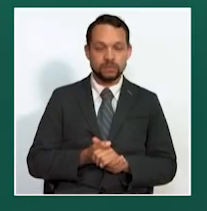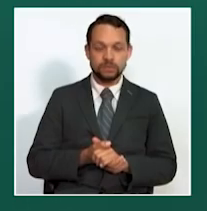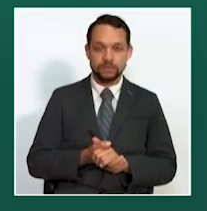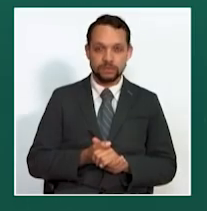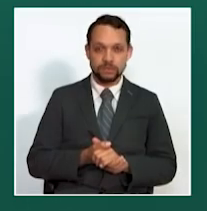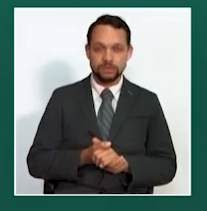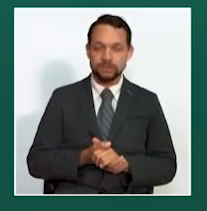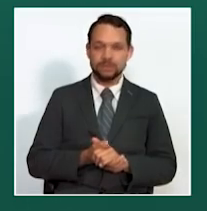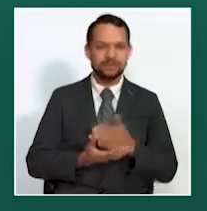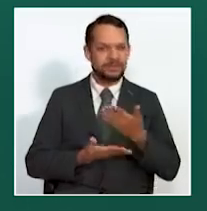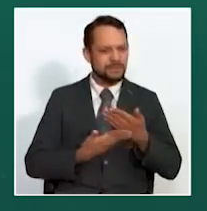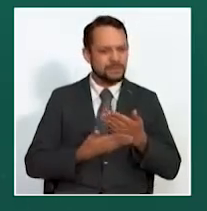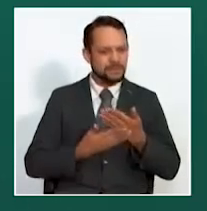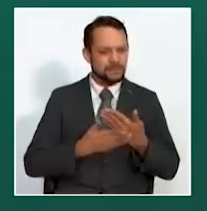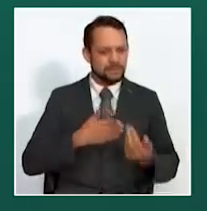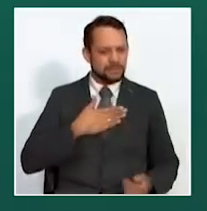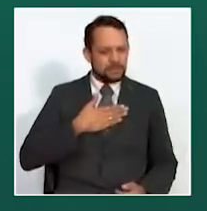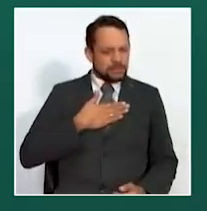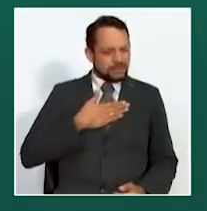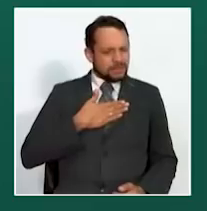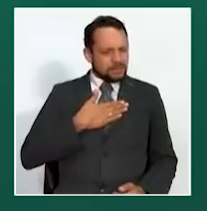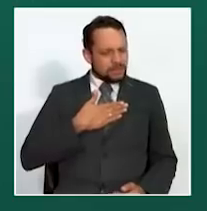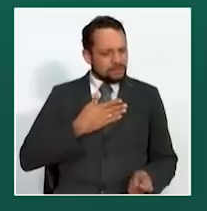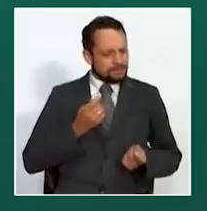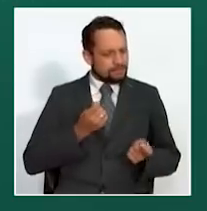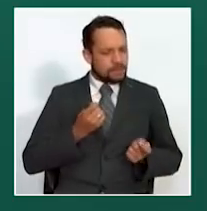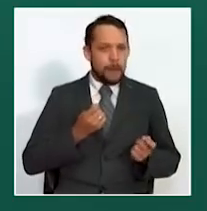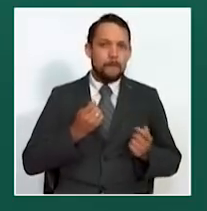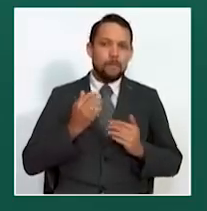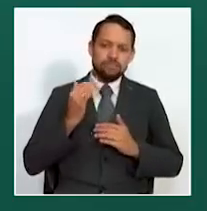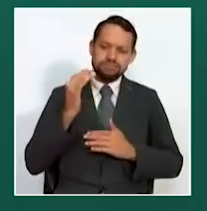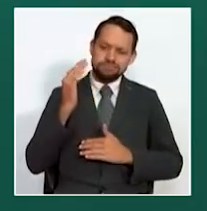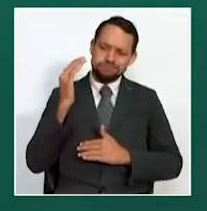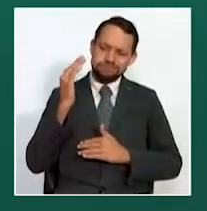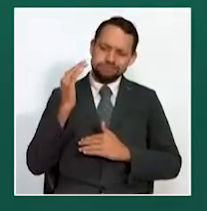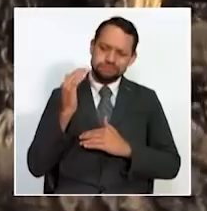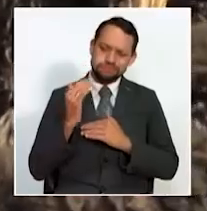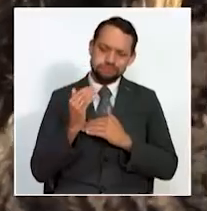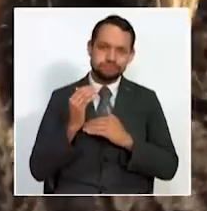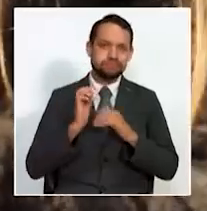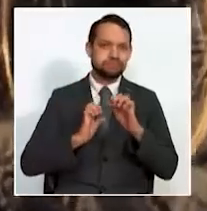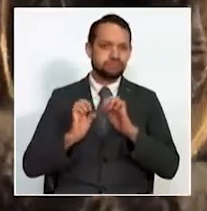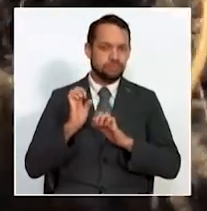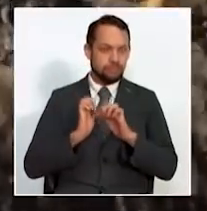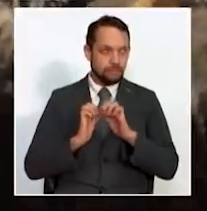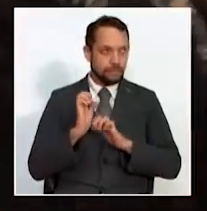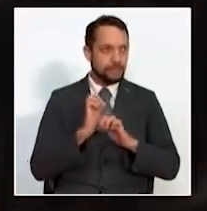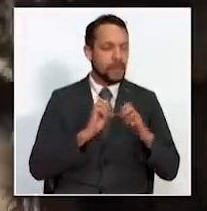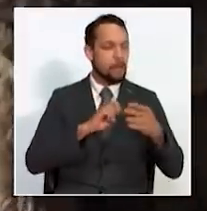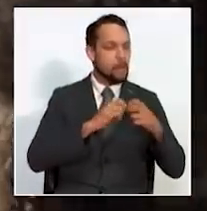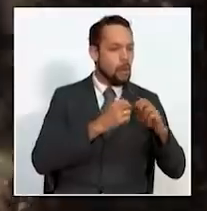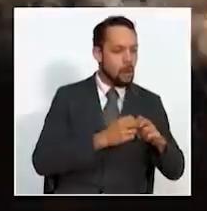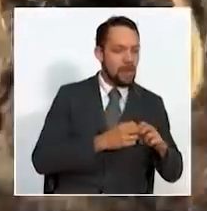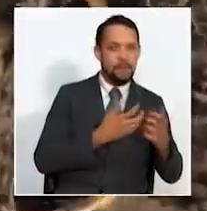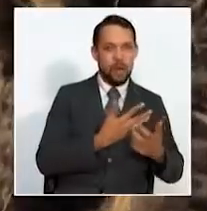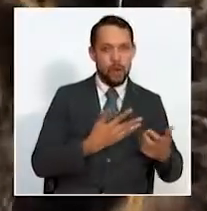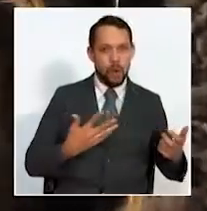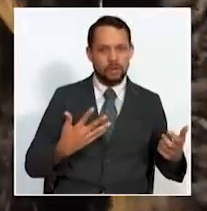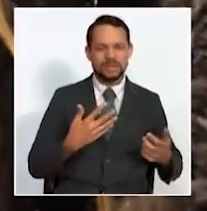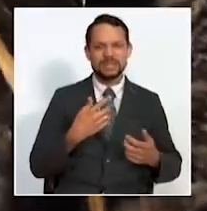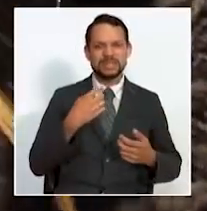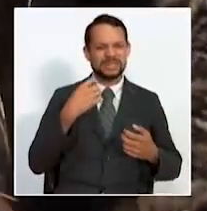Los síntomas de asma se pueden reducir sustancialmente evitando los desencadenantes y las sustancias que irritan las